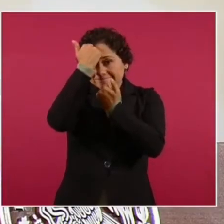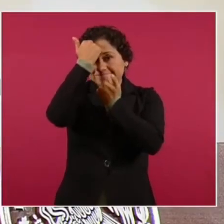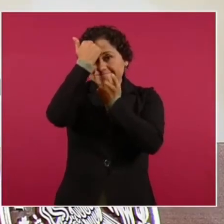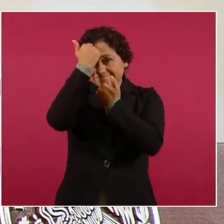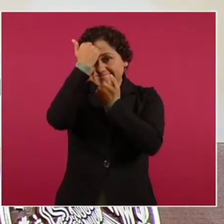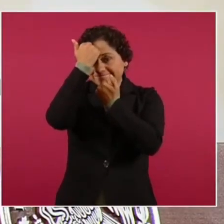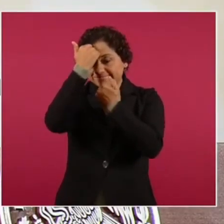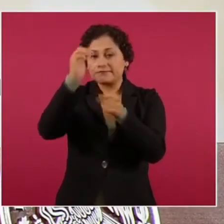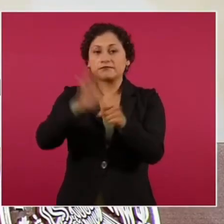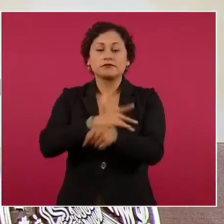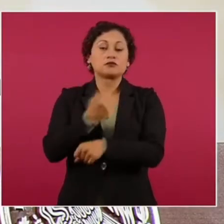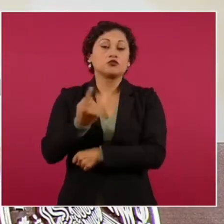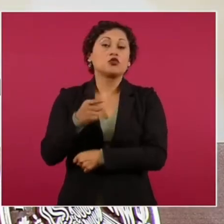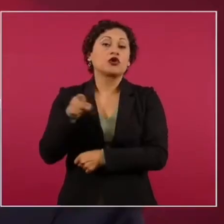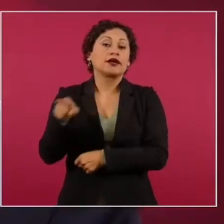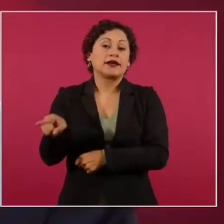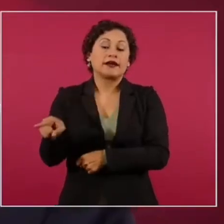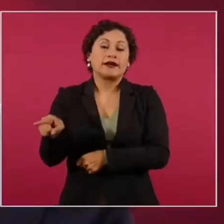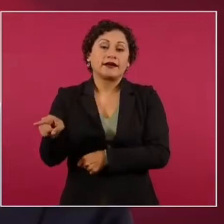porque al final